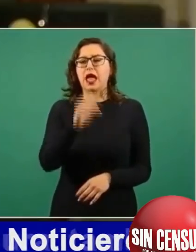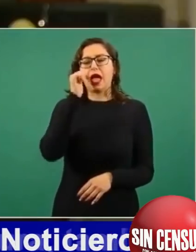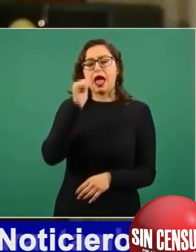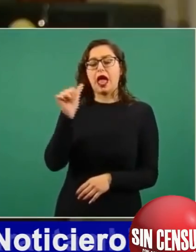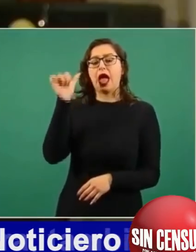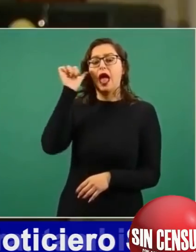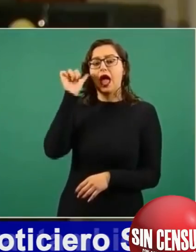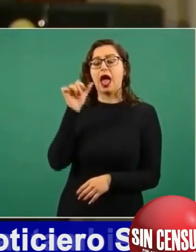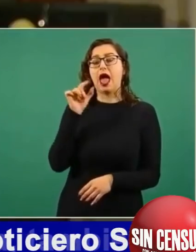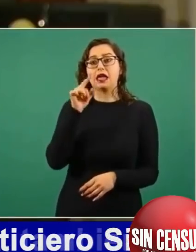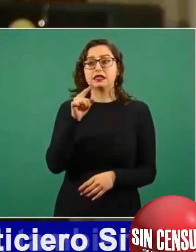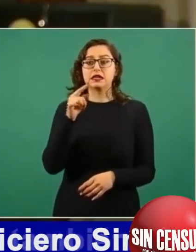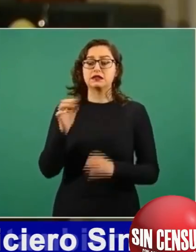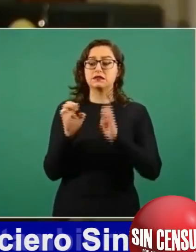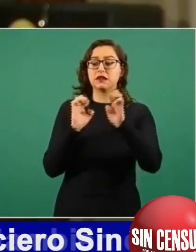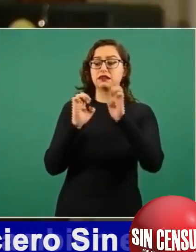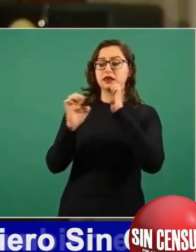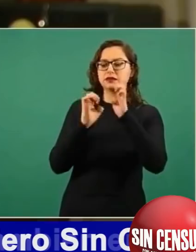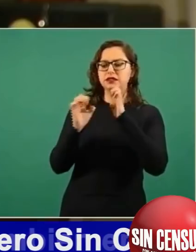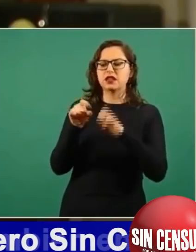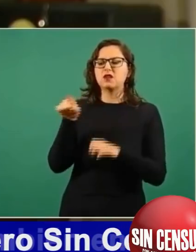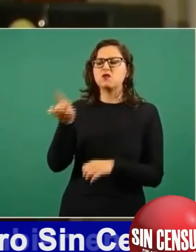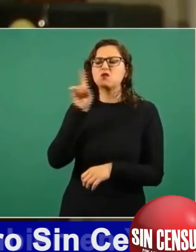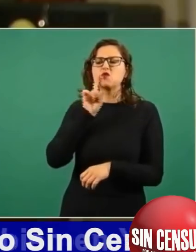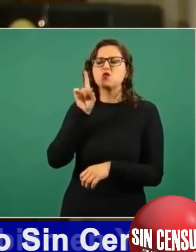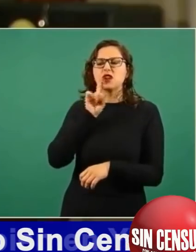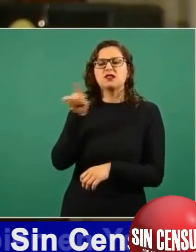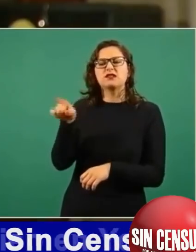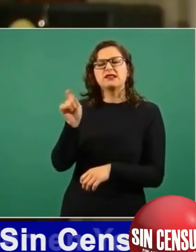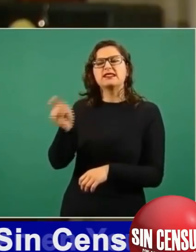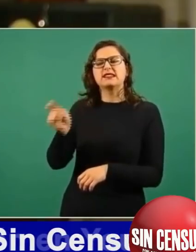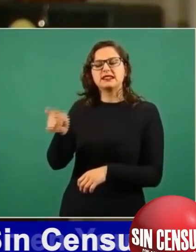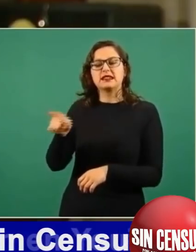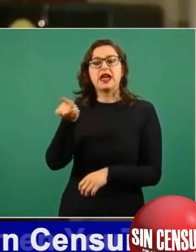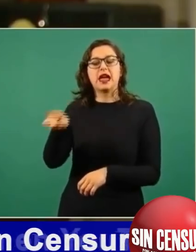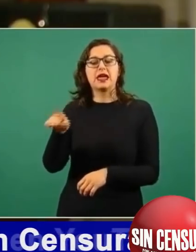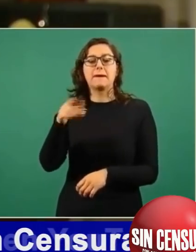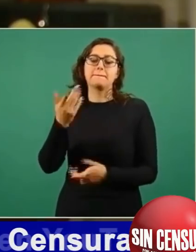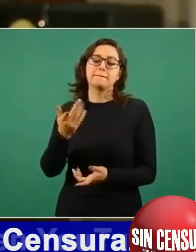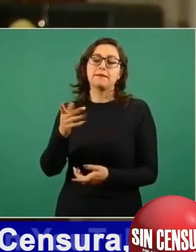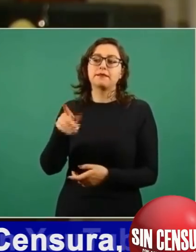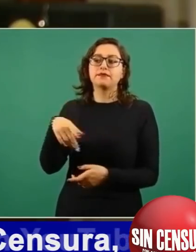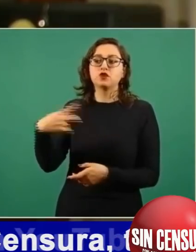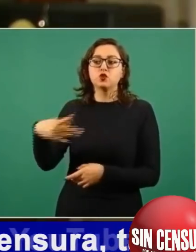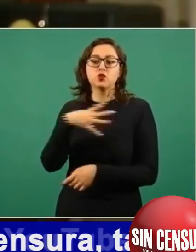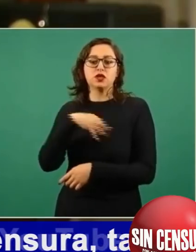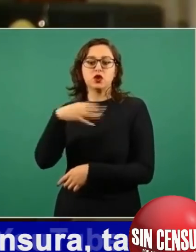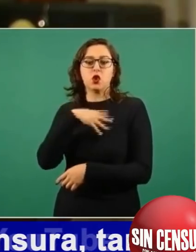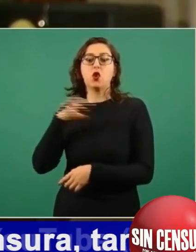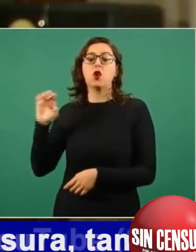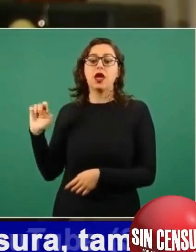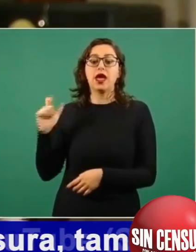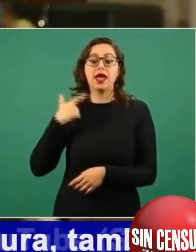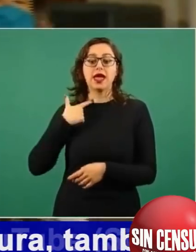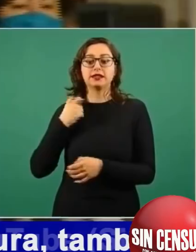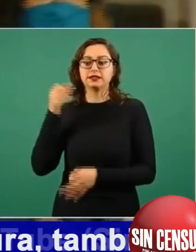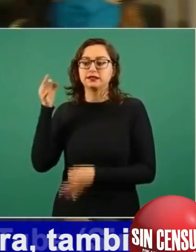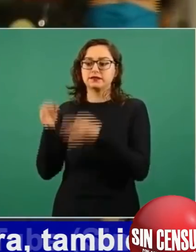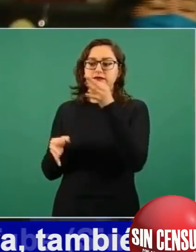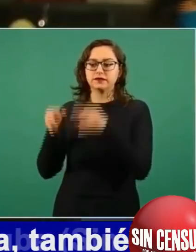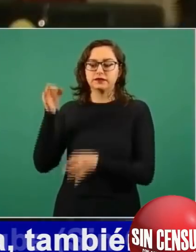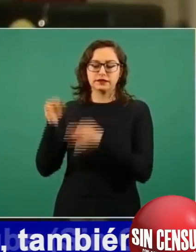de Nayarit, Edgar Beitia. La mamá del exfiscal está solicitándole, presidente,